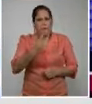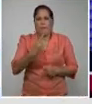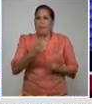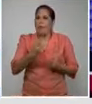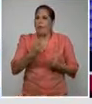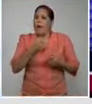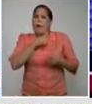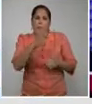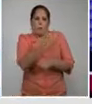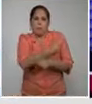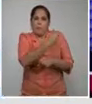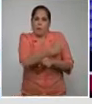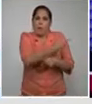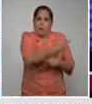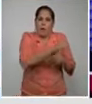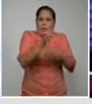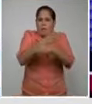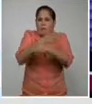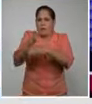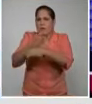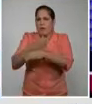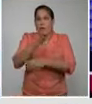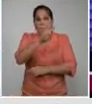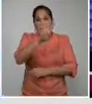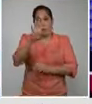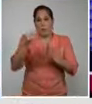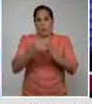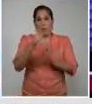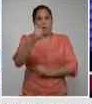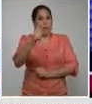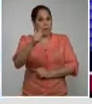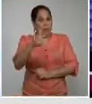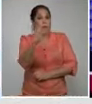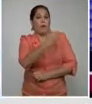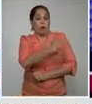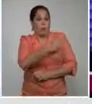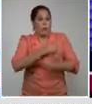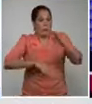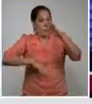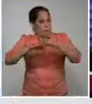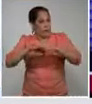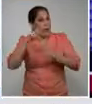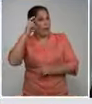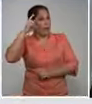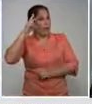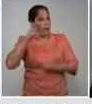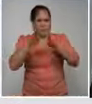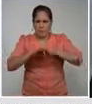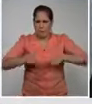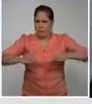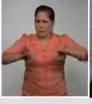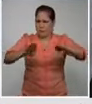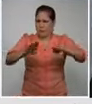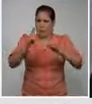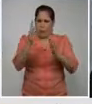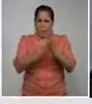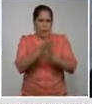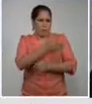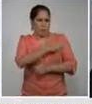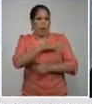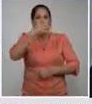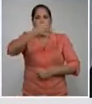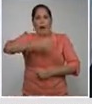digamos, representado en ese candidato 44.010, que era nuestra meta. Recuerdo que en la mesa redonda hace menos de un mes